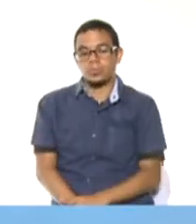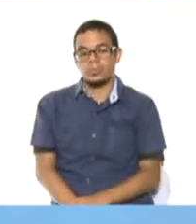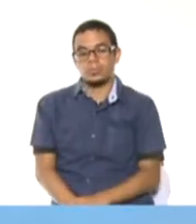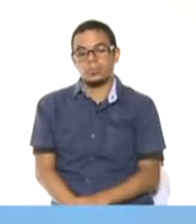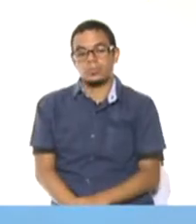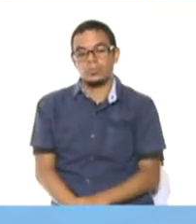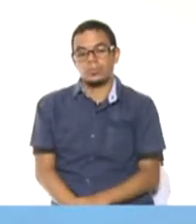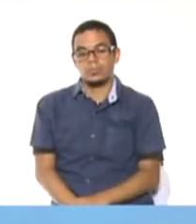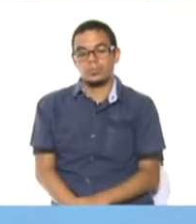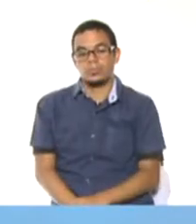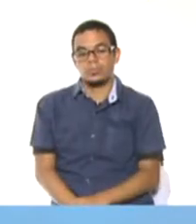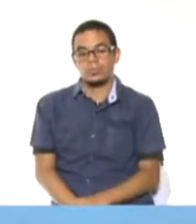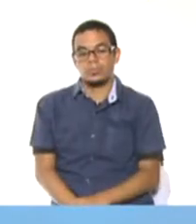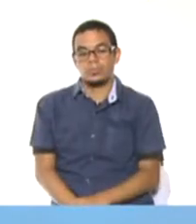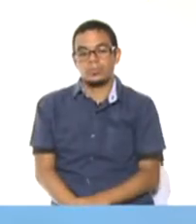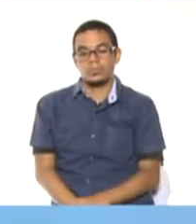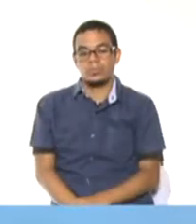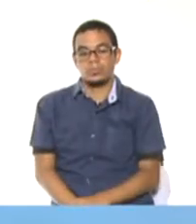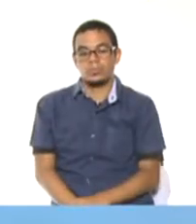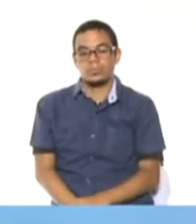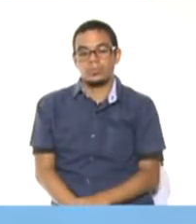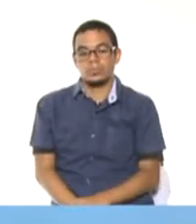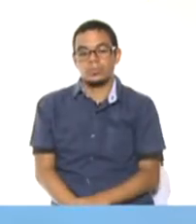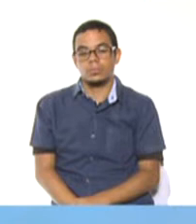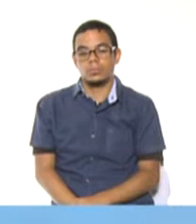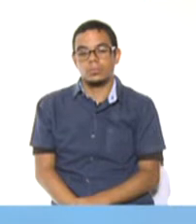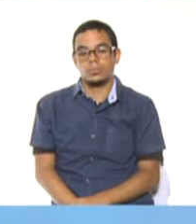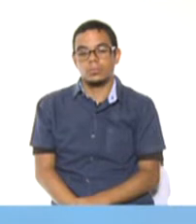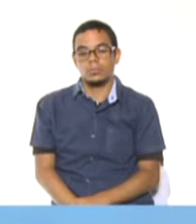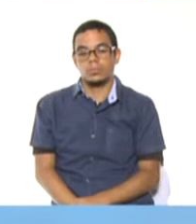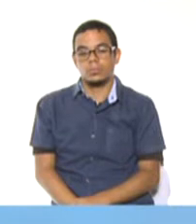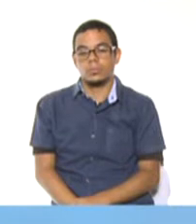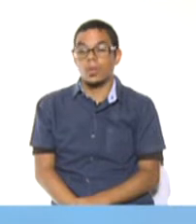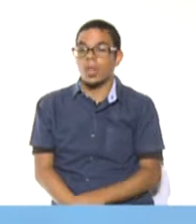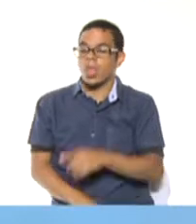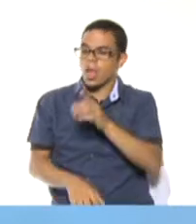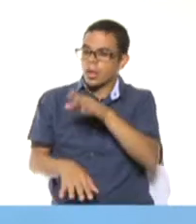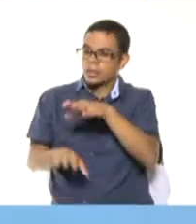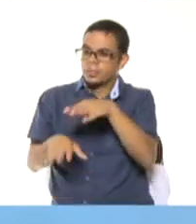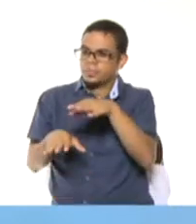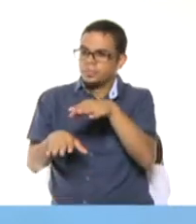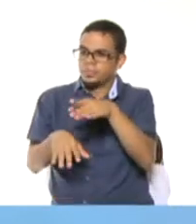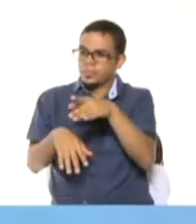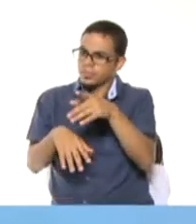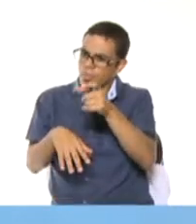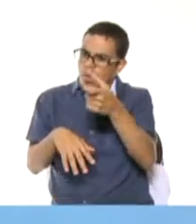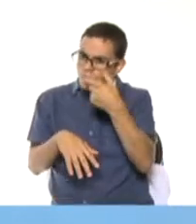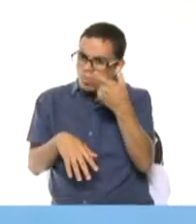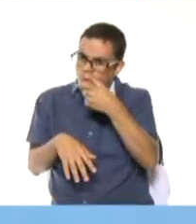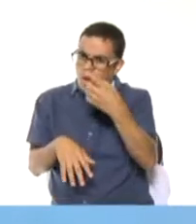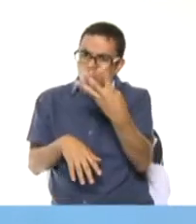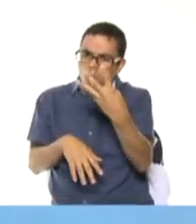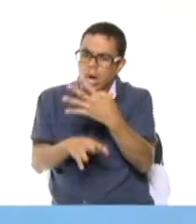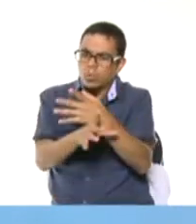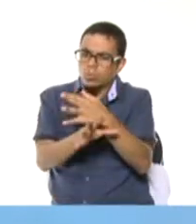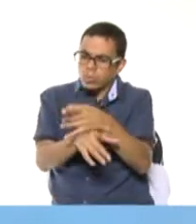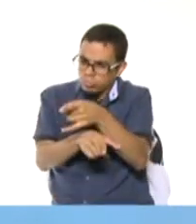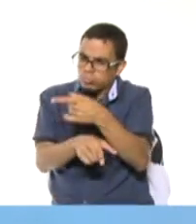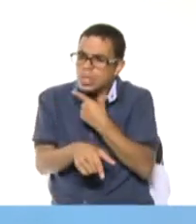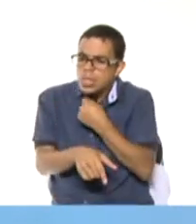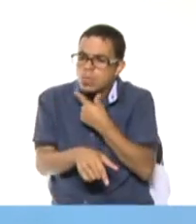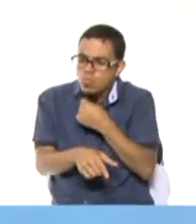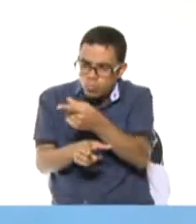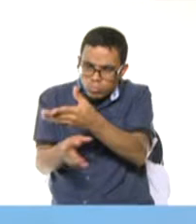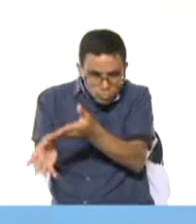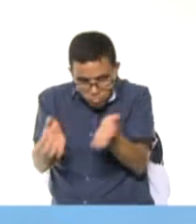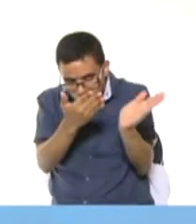Podemos ofrecer a nuestras niñas y niños, podemos pedirle que busque 4 de sus juguetes preferidos.